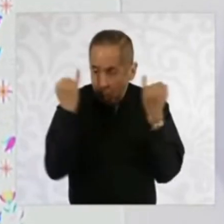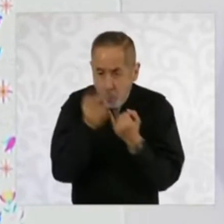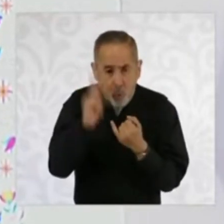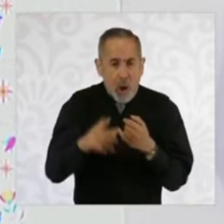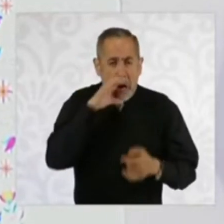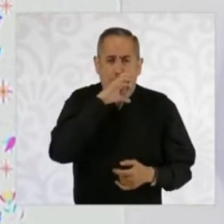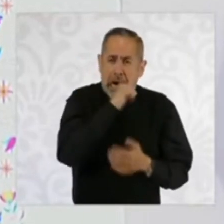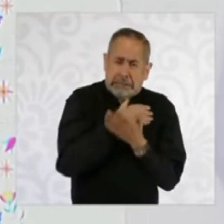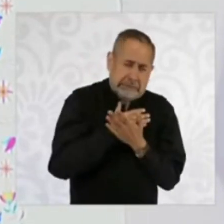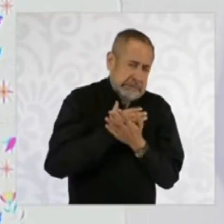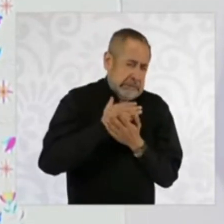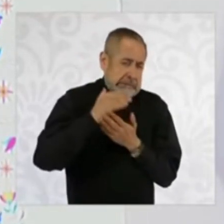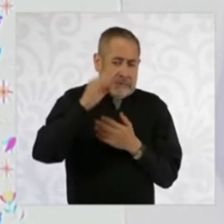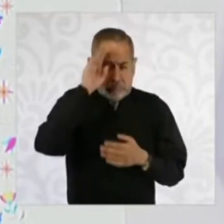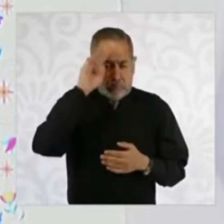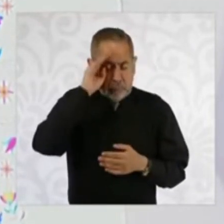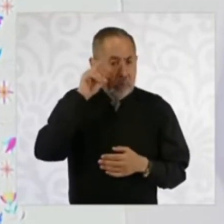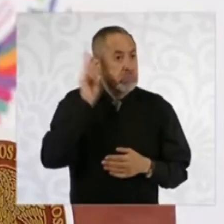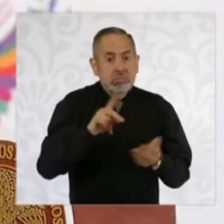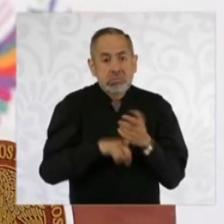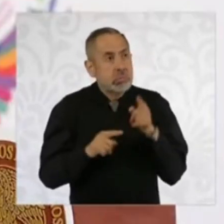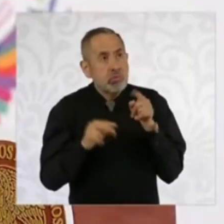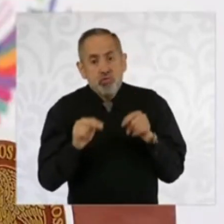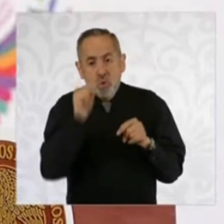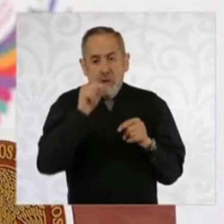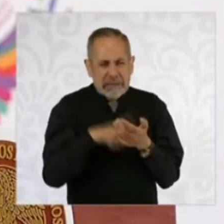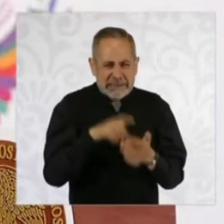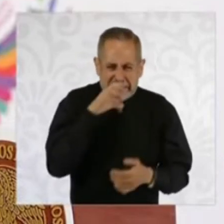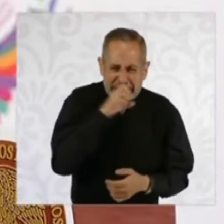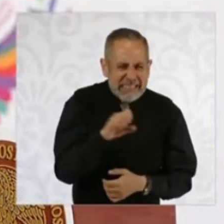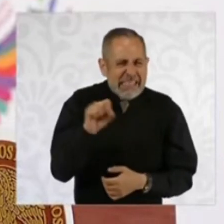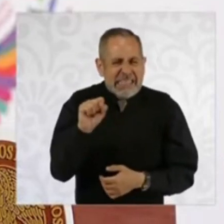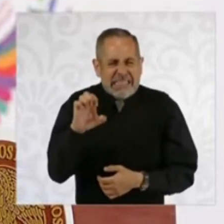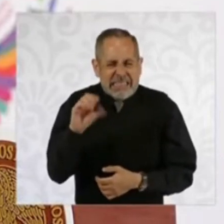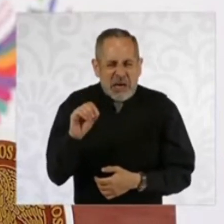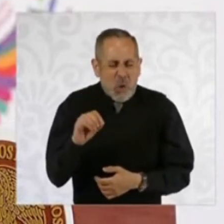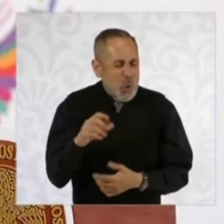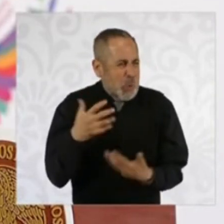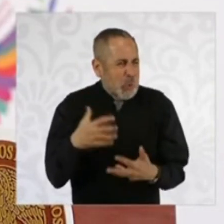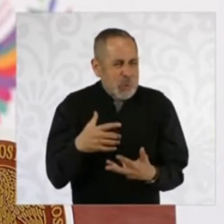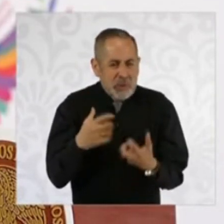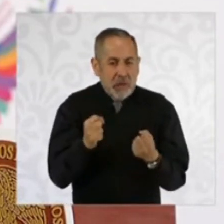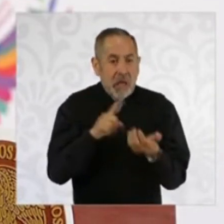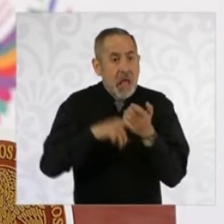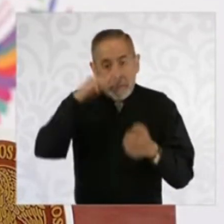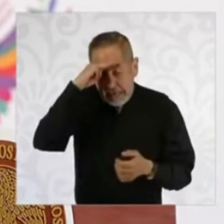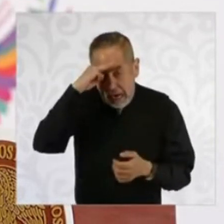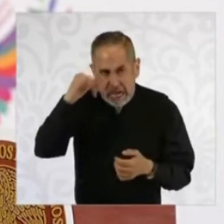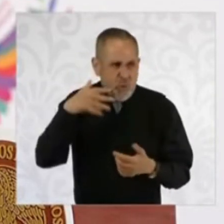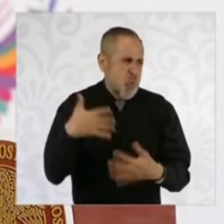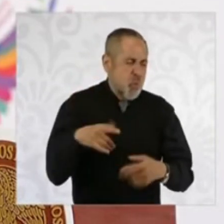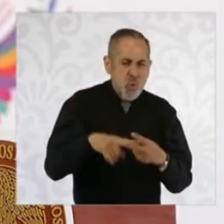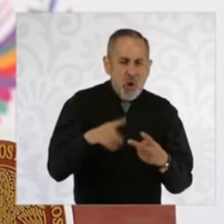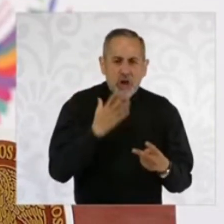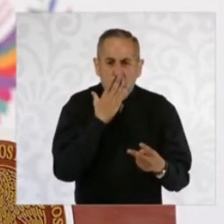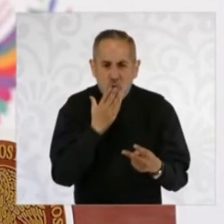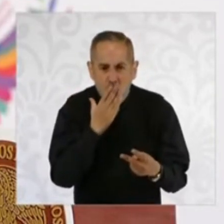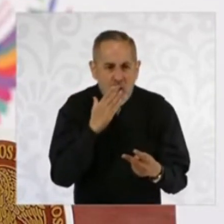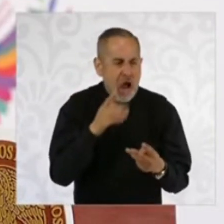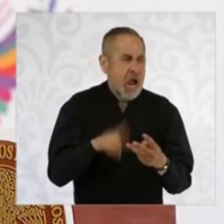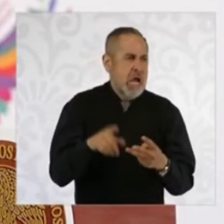temperaturas mayores en el norte, que en realidad es un calor más seco, pues están en Mexicali, en